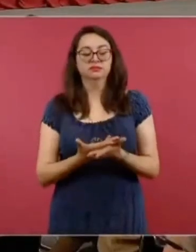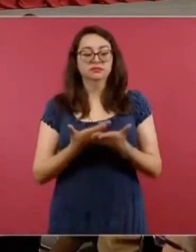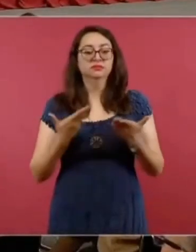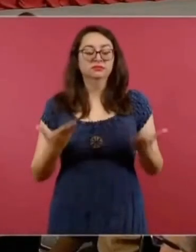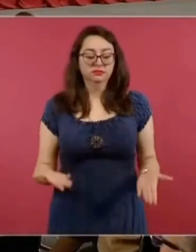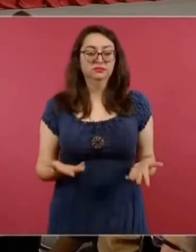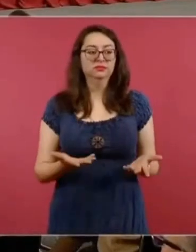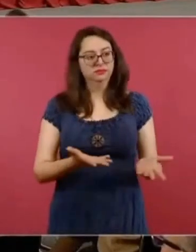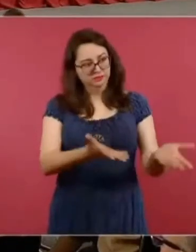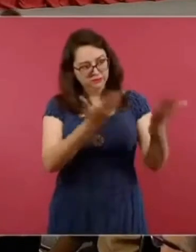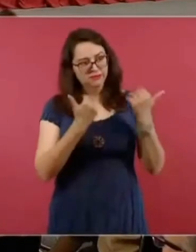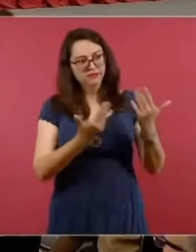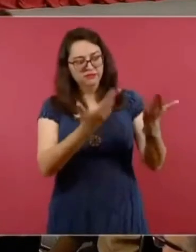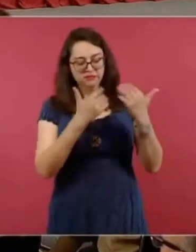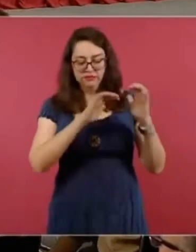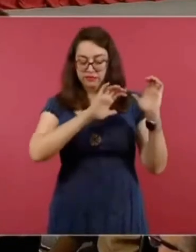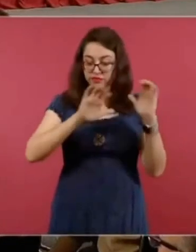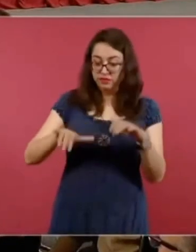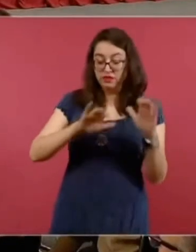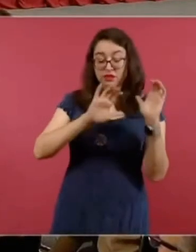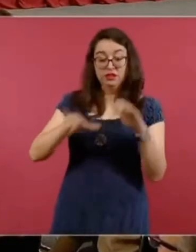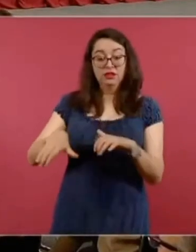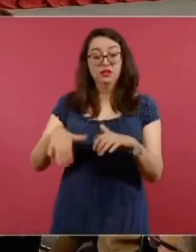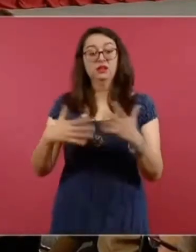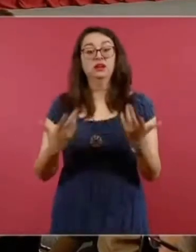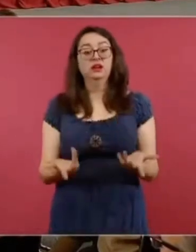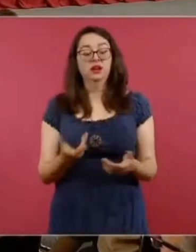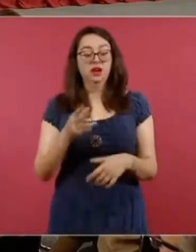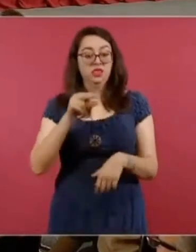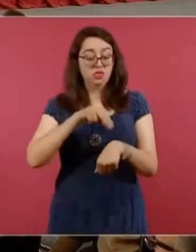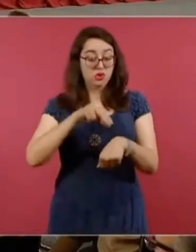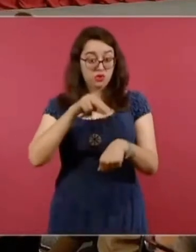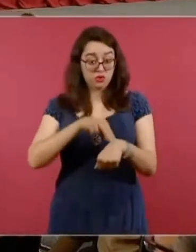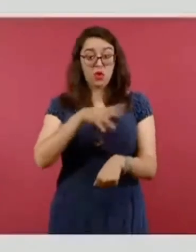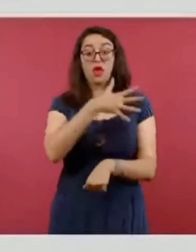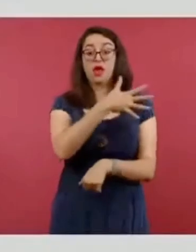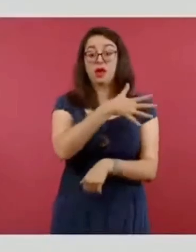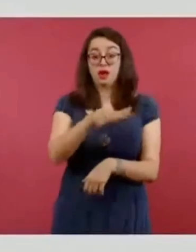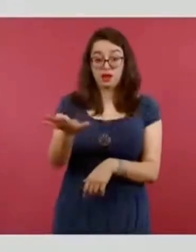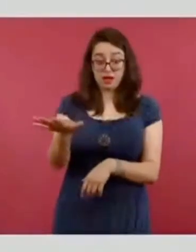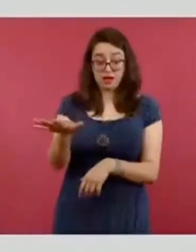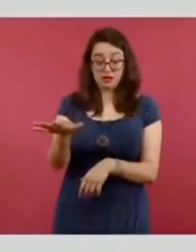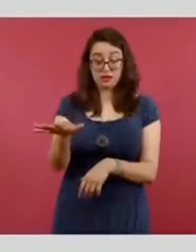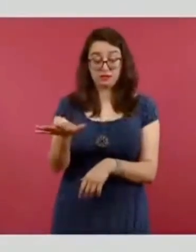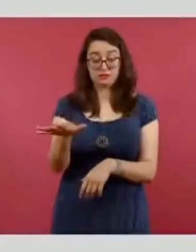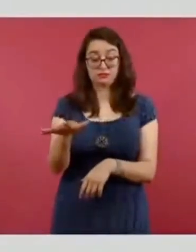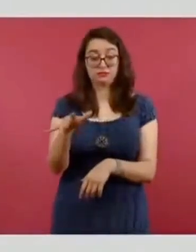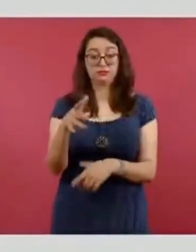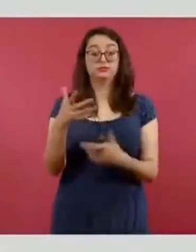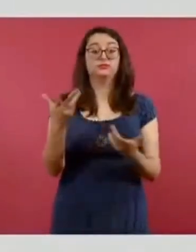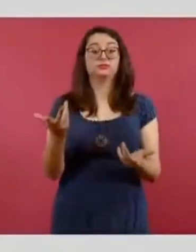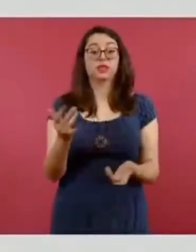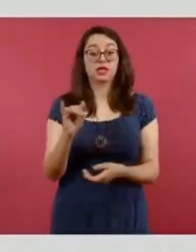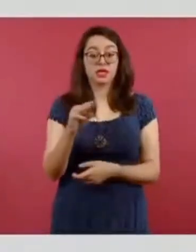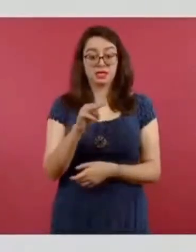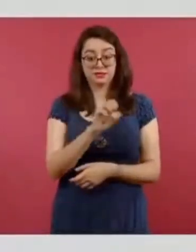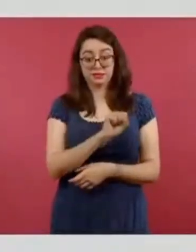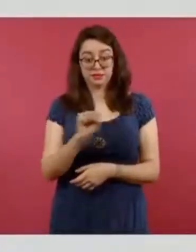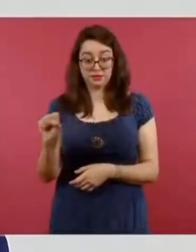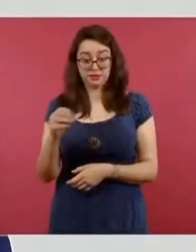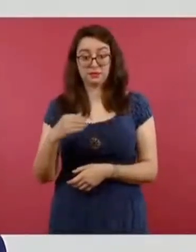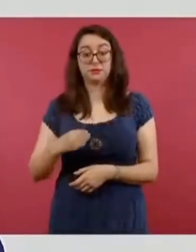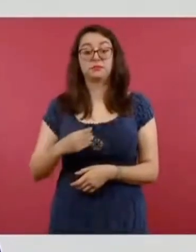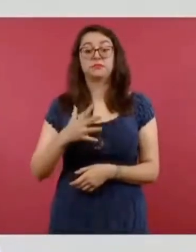23 de abril se publica esta nueva convocatoria para contratación de médicos generales para IMSS Bienestar.